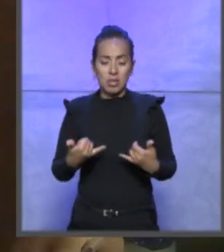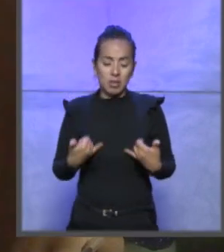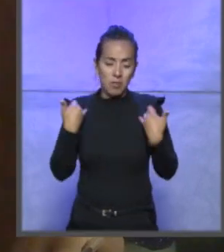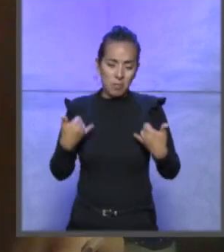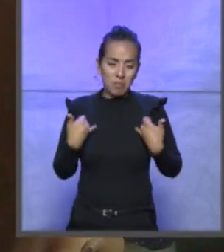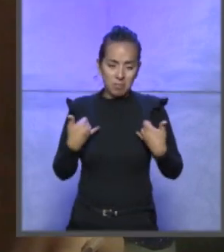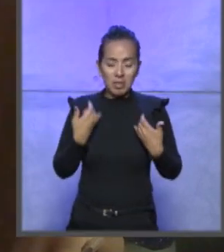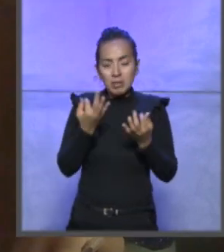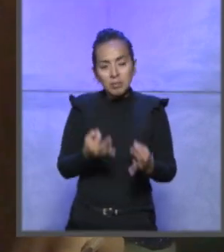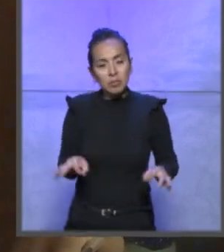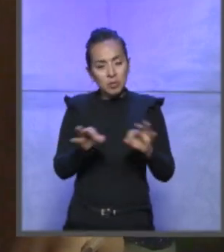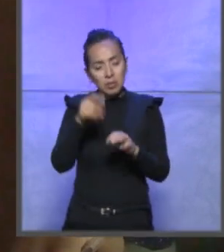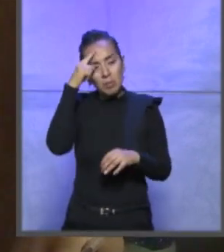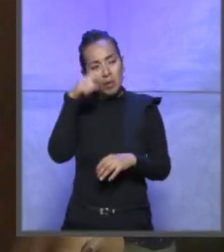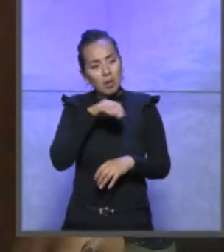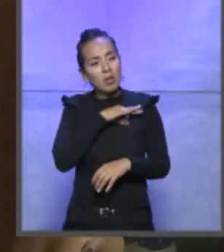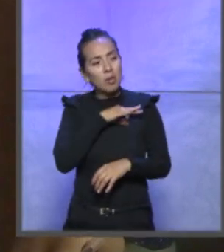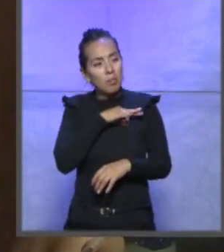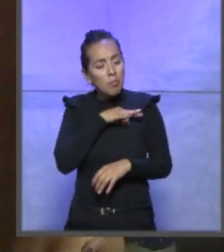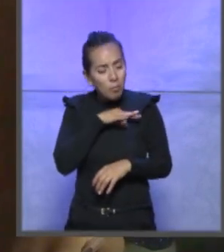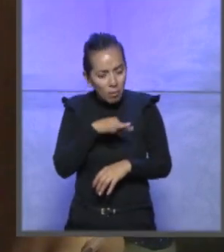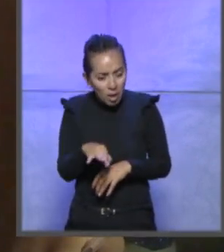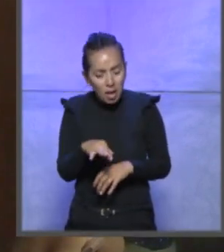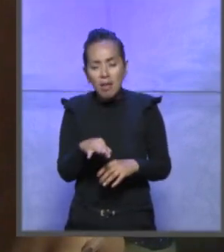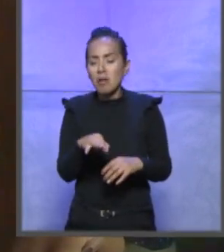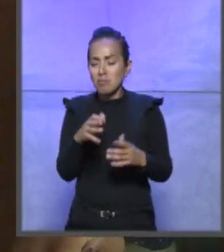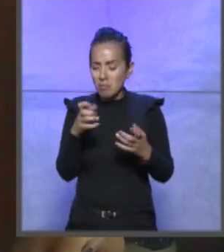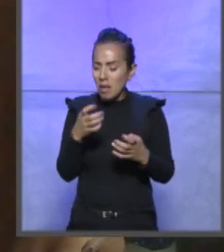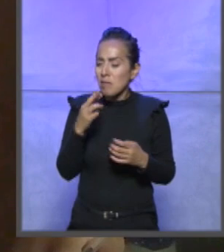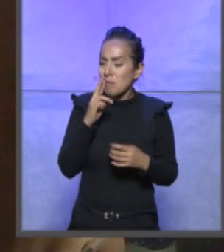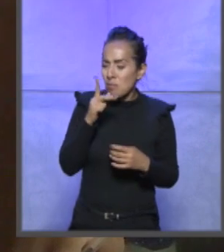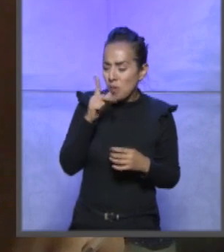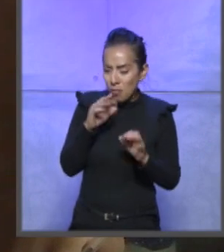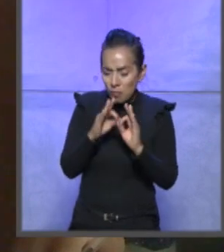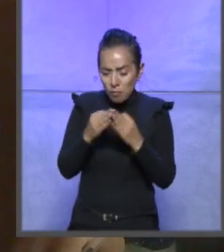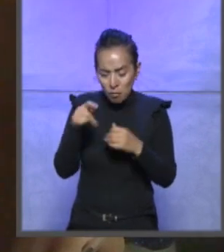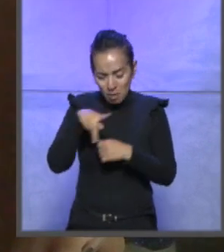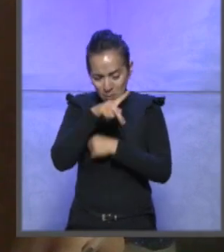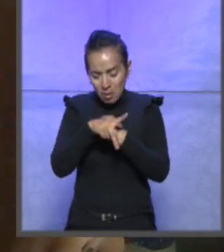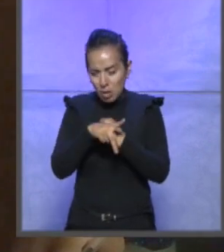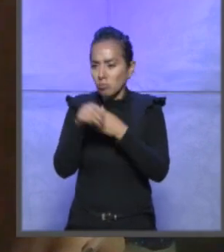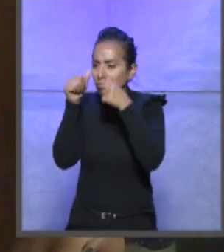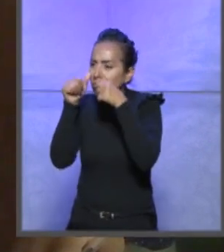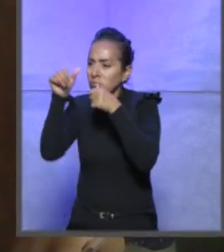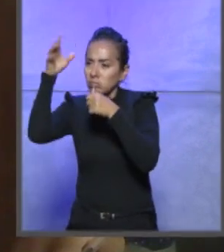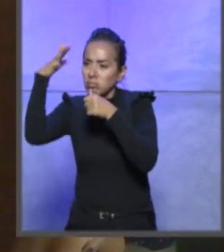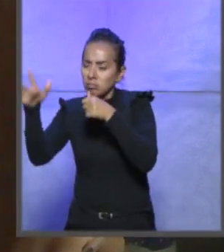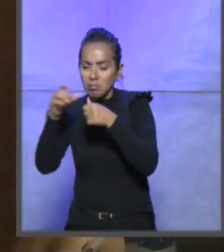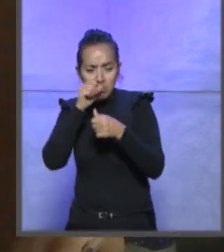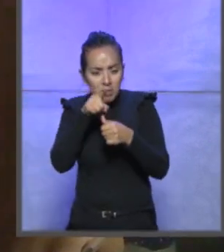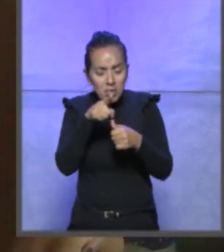es fundamental para que pueda desarrollarse de una mejor manera en nuestro país, tanto escuchando a adultos como